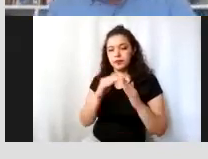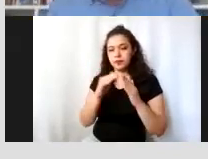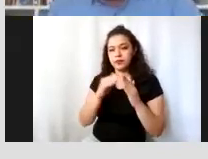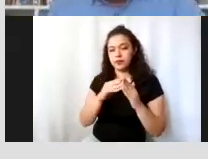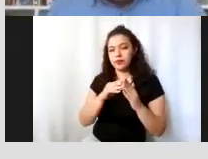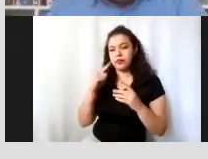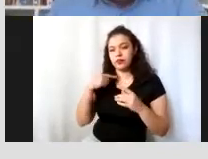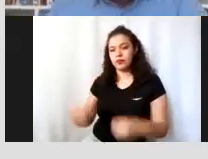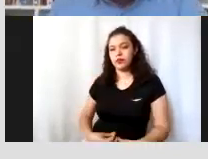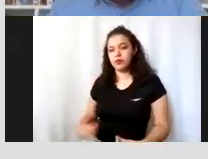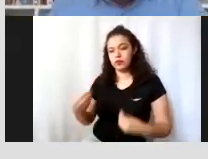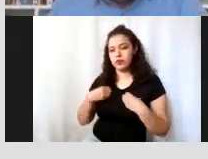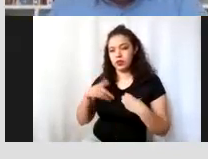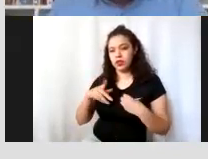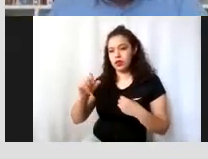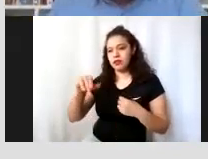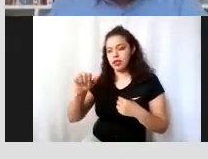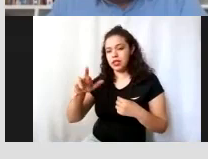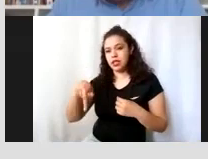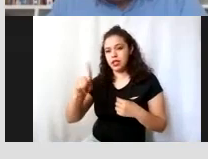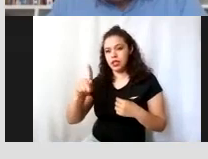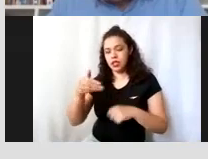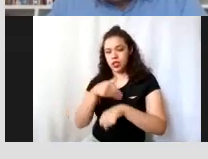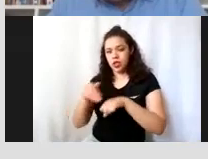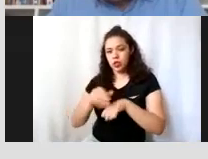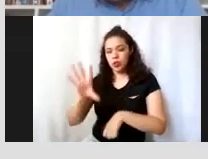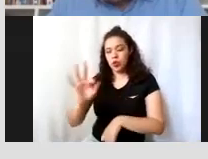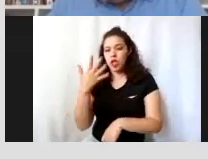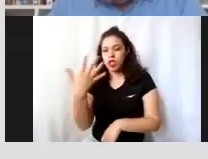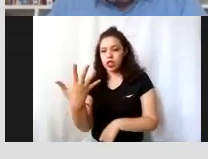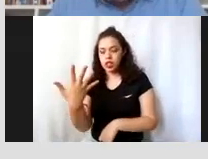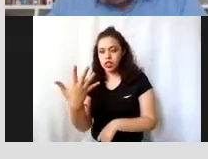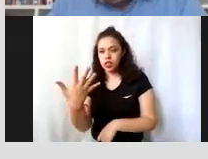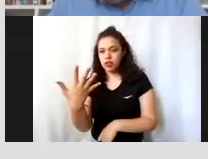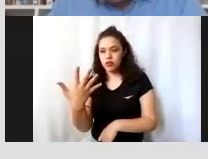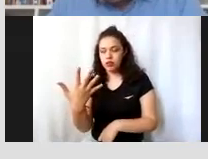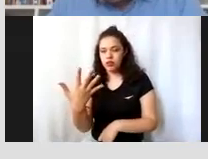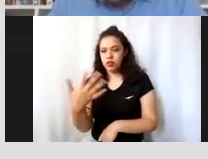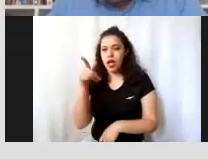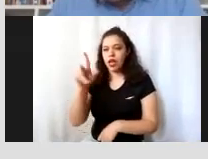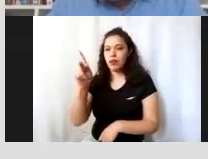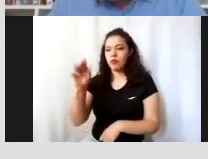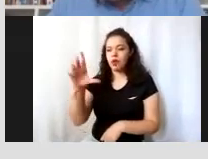en Avenida Masaryk, número 45, en Polanco?